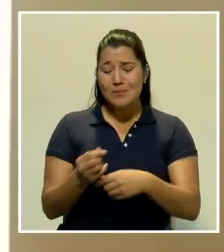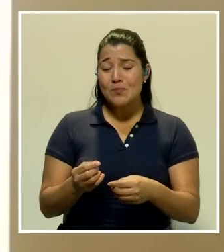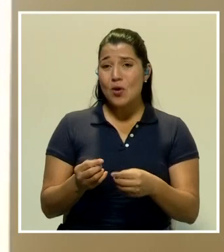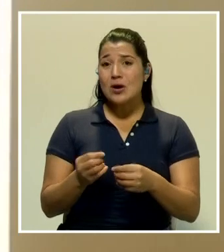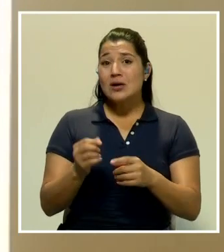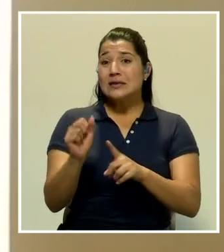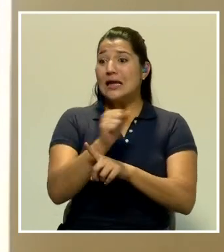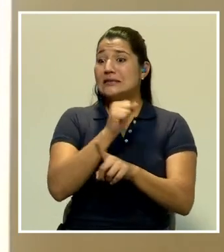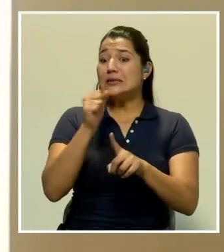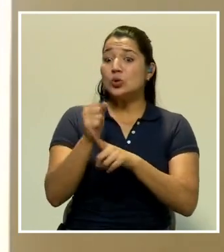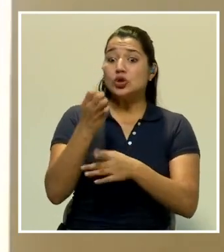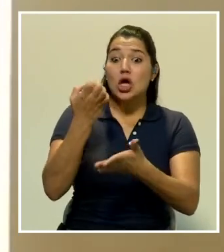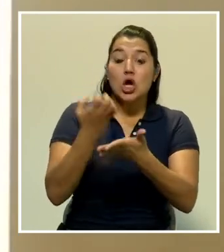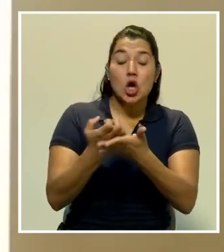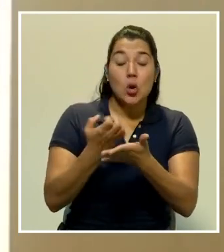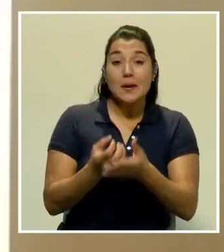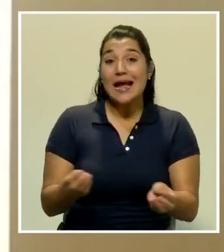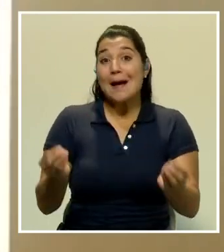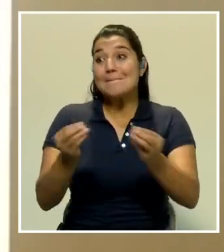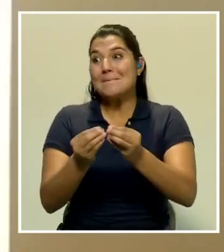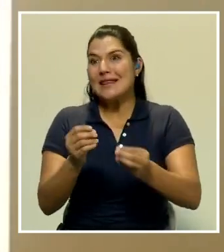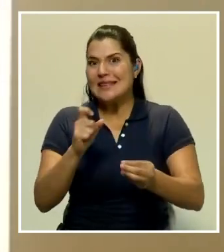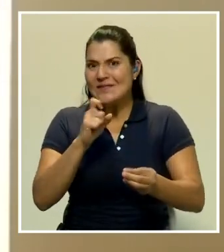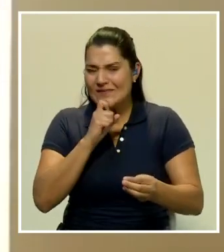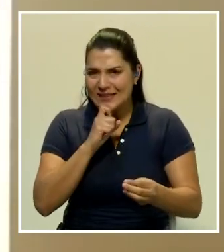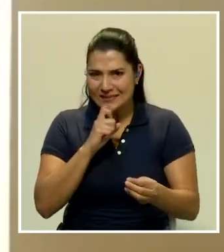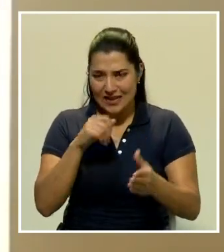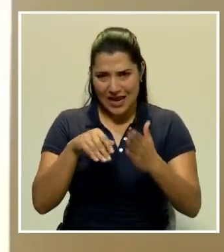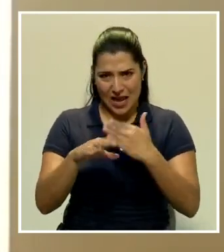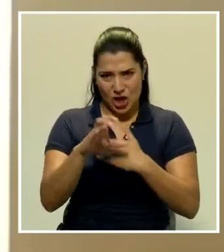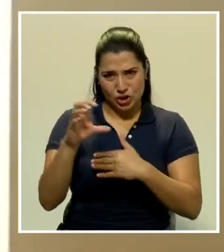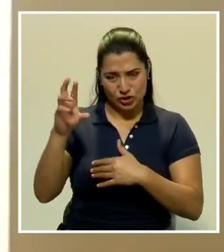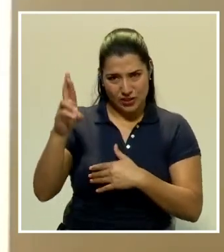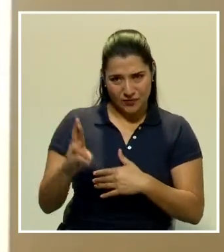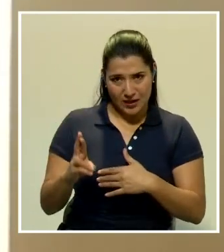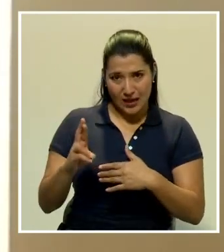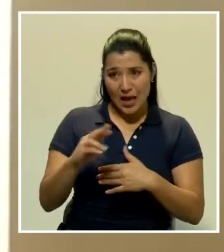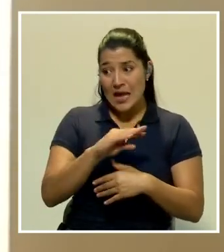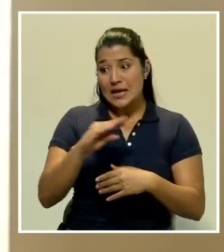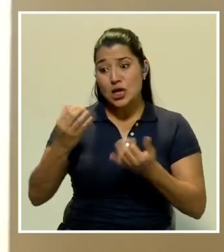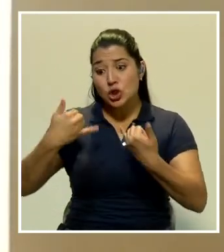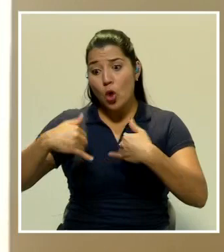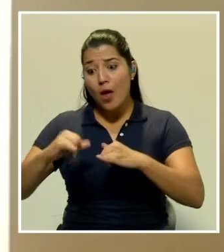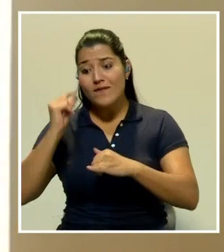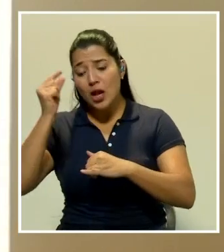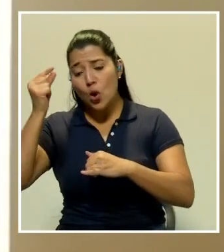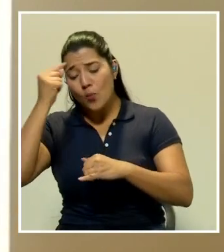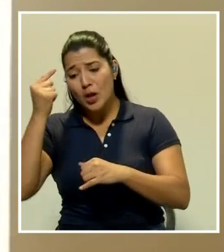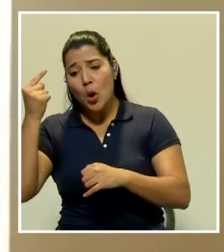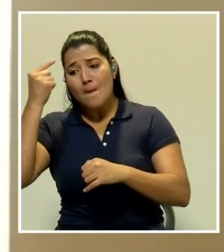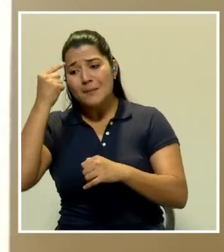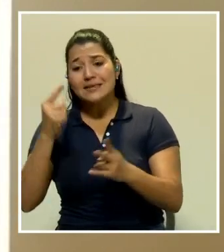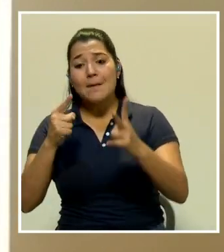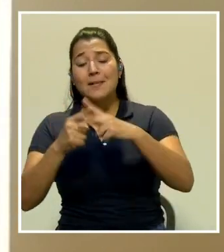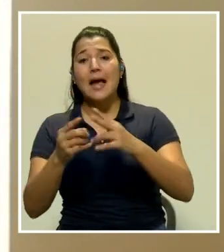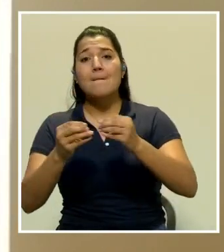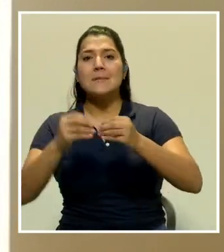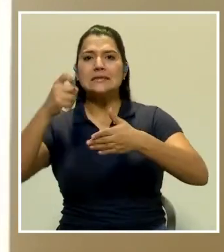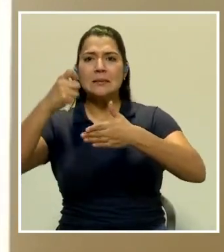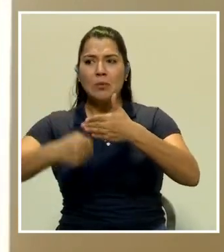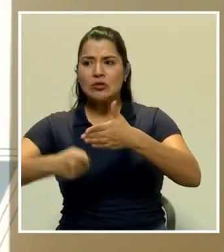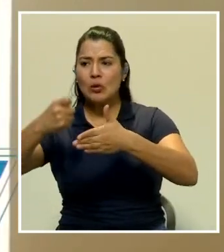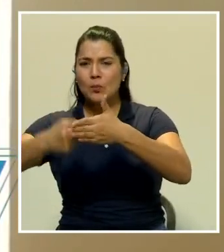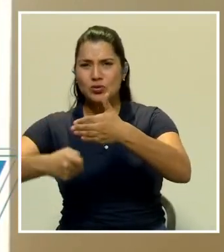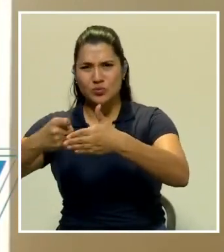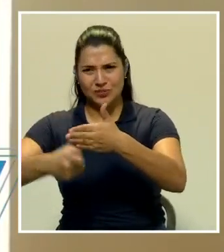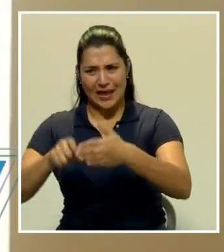en la historia de nuestro país, pues persista la idea de que los impuestos es una vía en materia de política pública, cuando lo